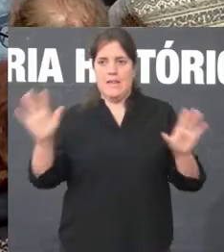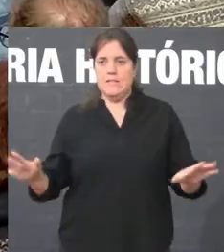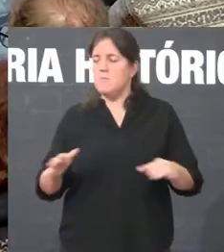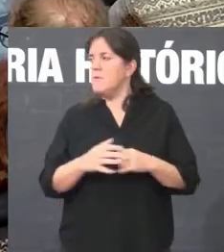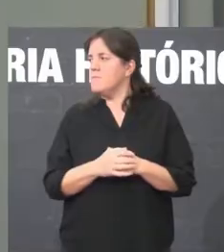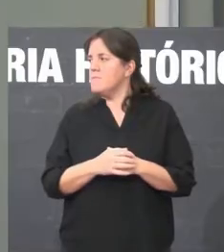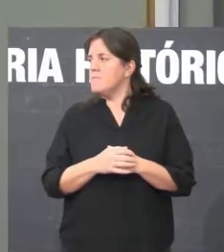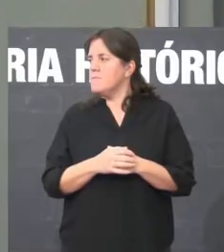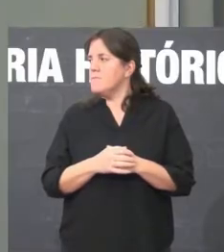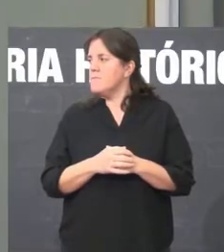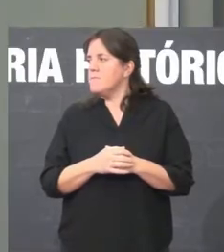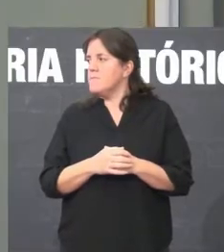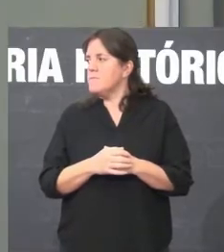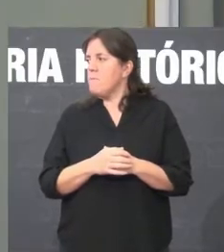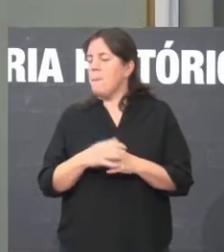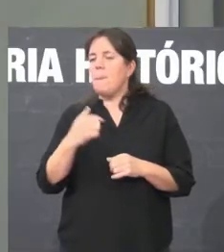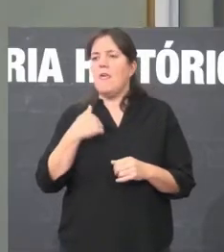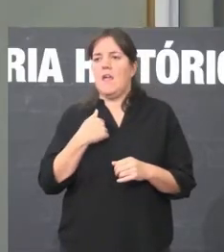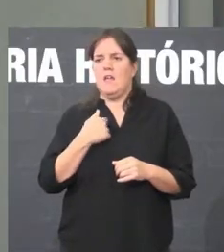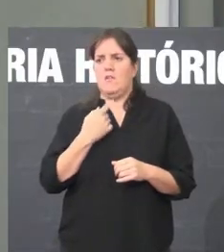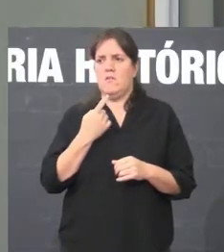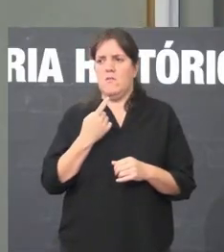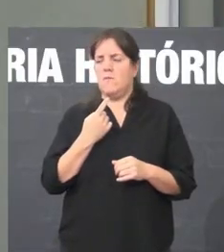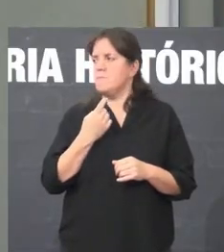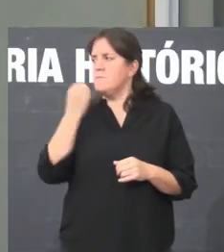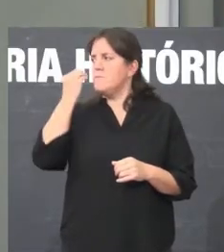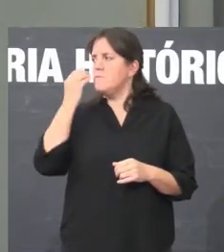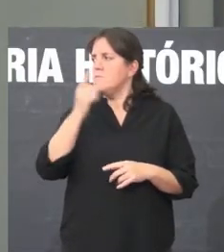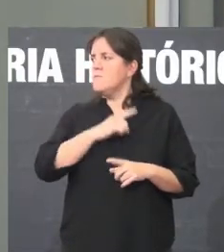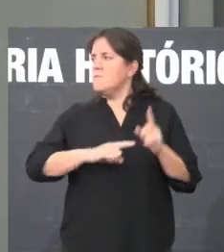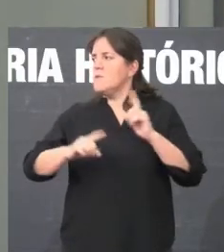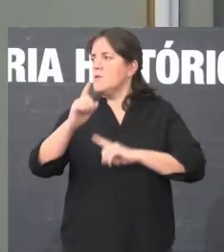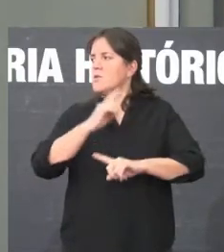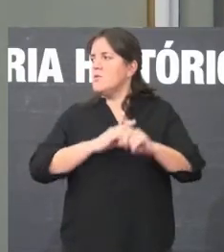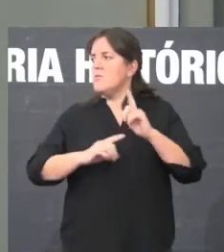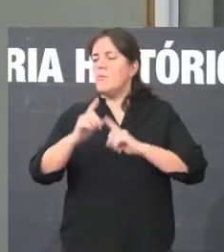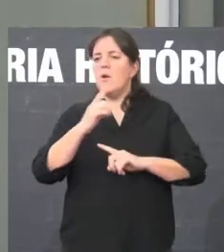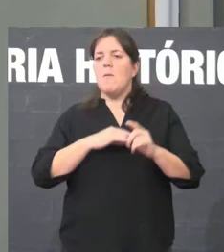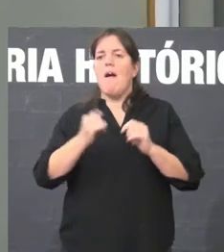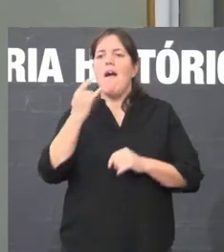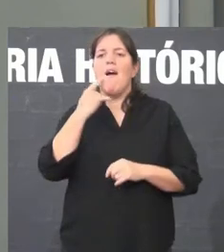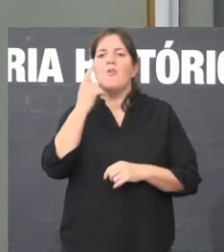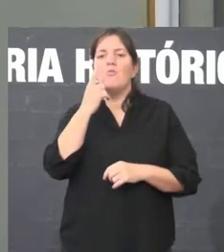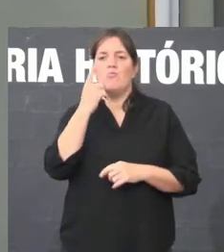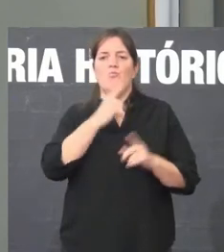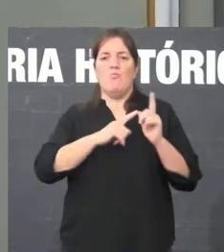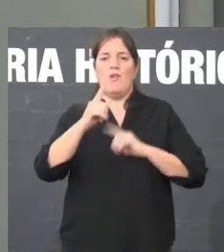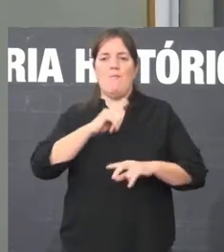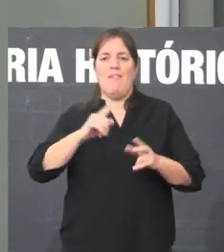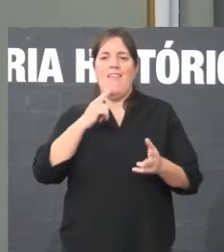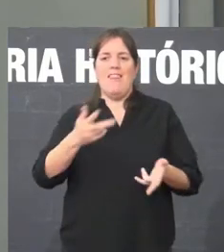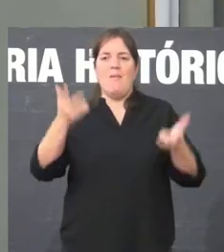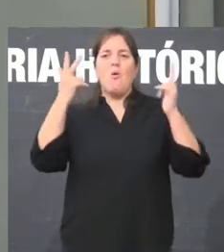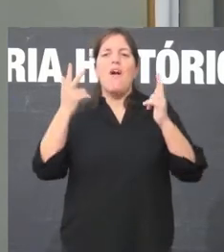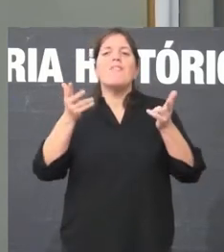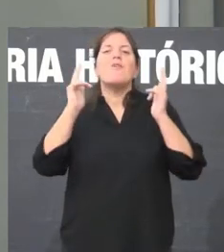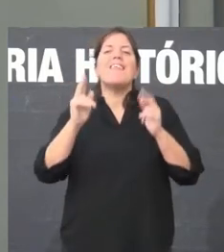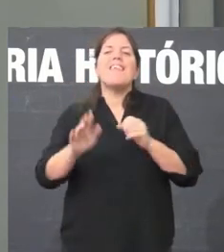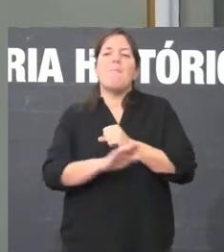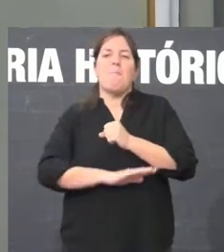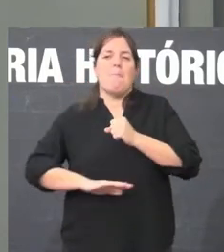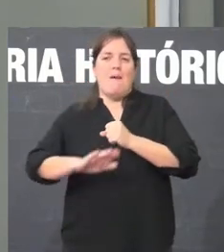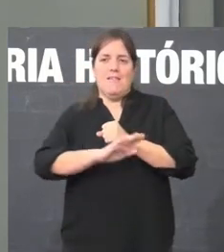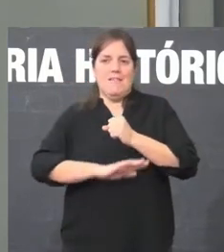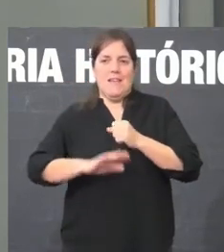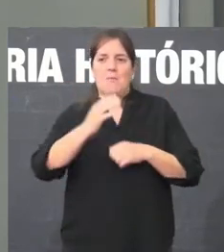Pero o problema é que aquí temos un problema de democracia e de democracia básica, porque unha das